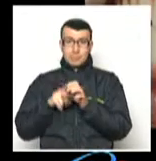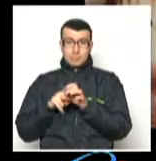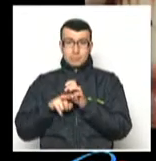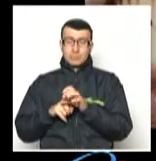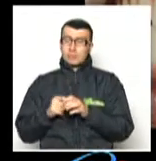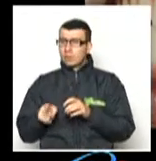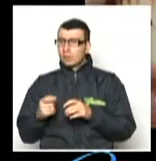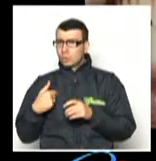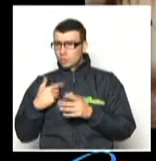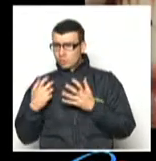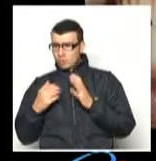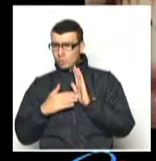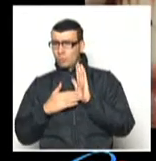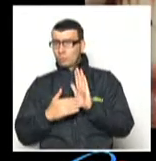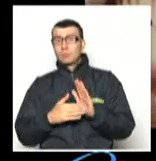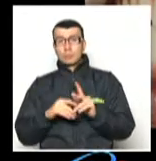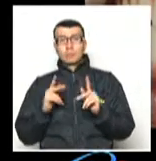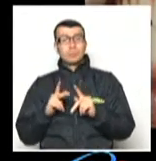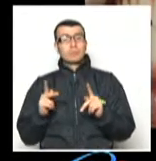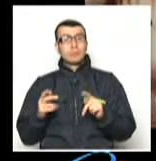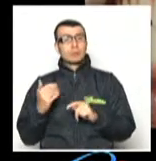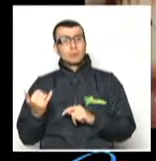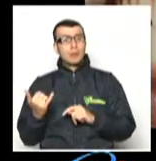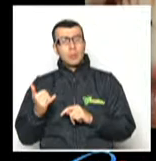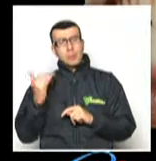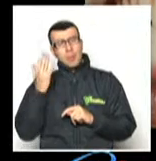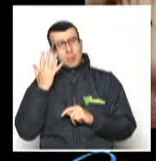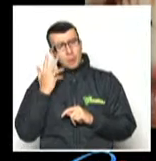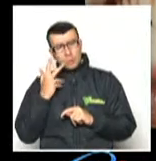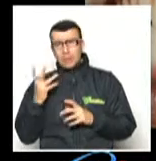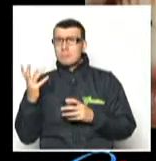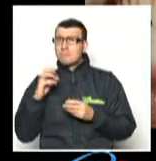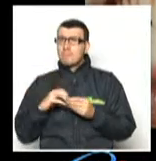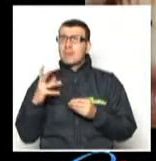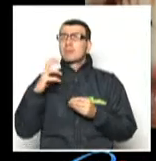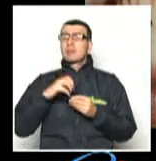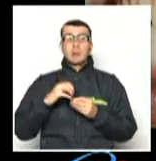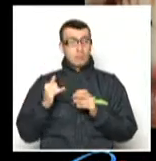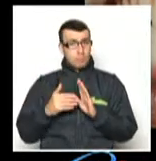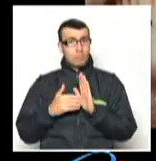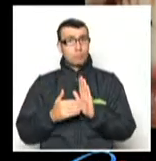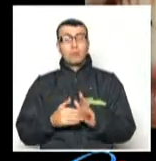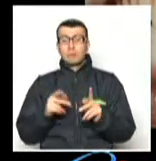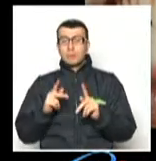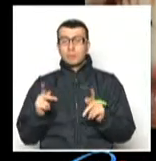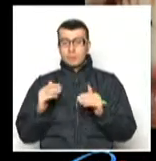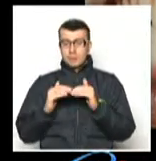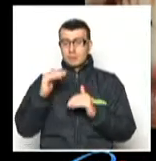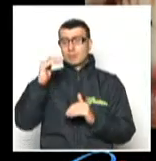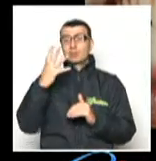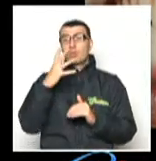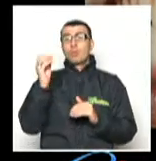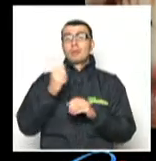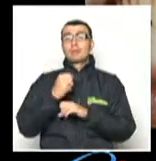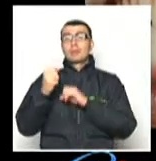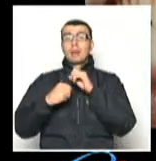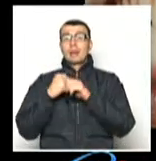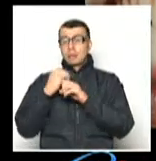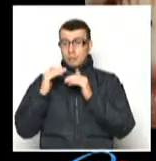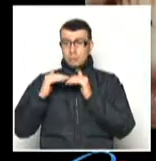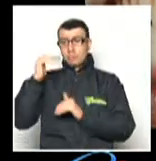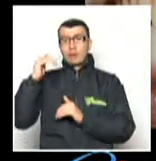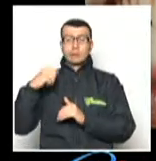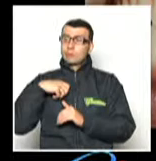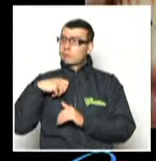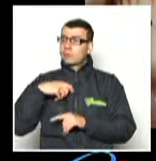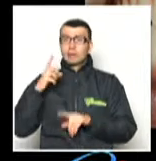esto que quiero mostrarle a la gente es cada día más mostrarle que las personas mayores de 50 años, que son las que más tienen esta patología de no tener